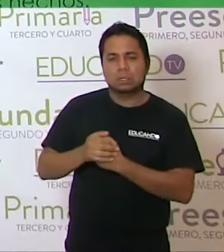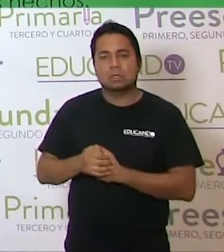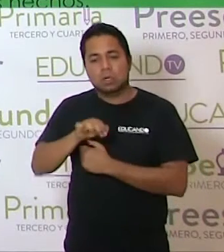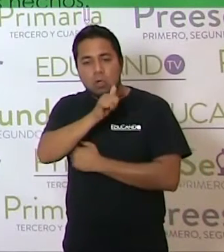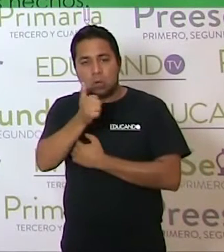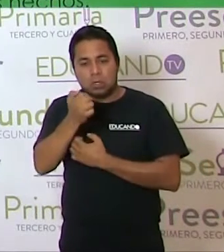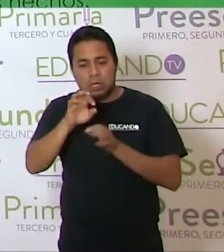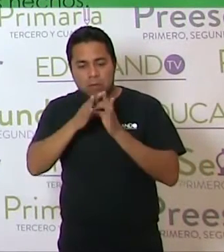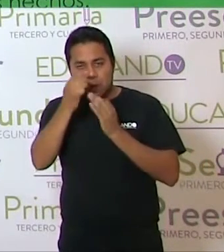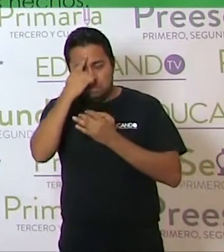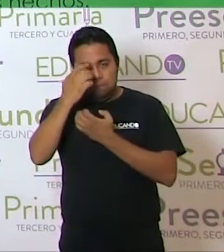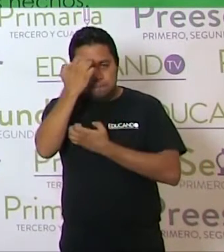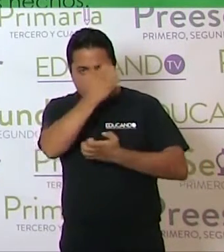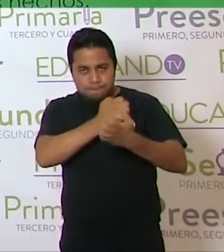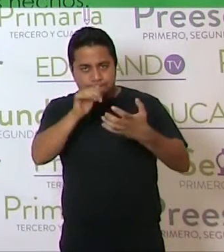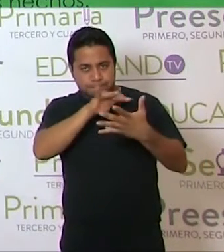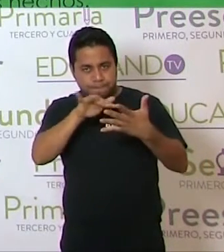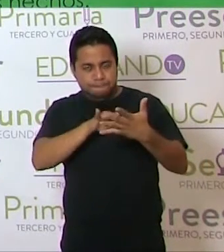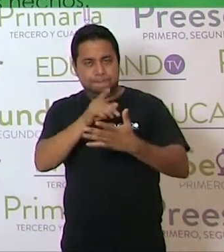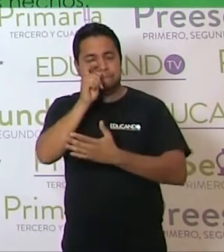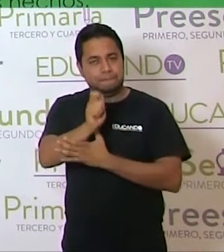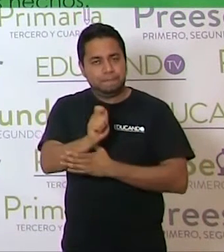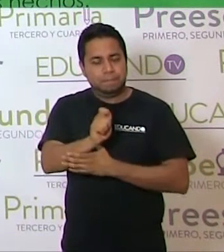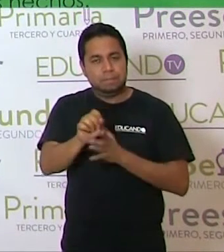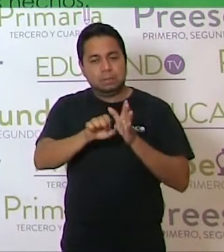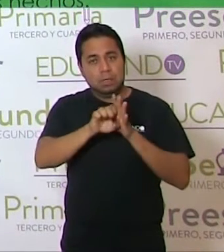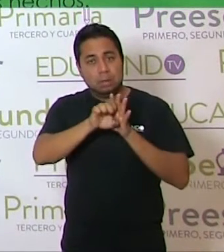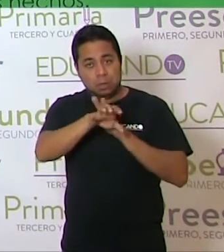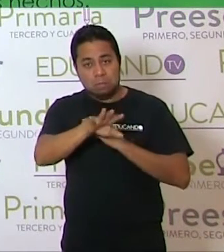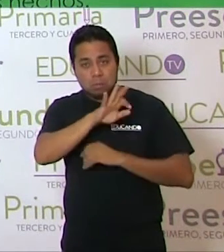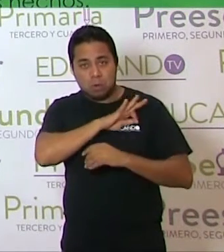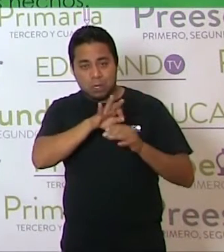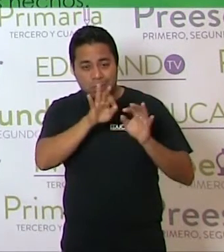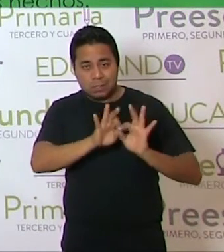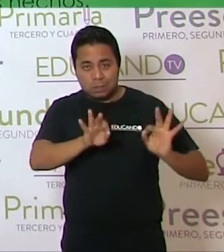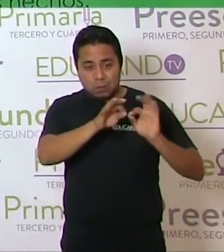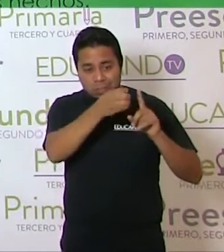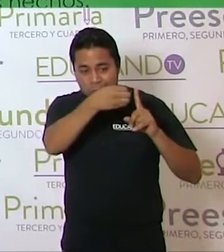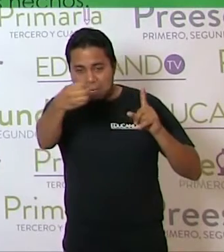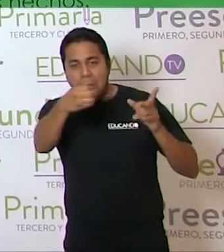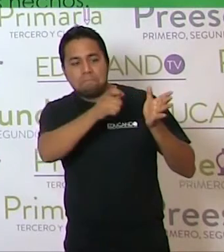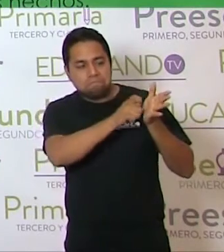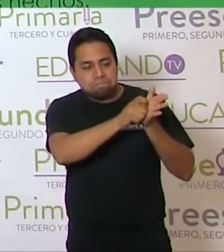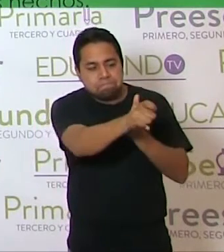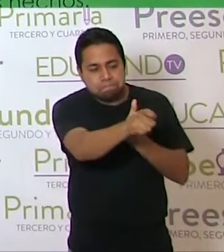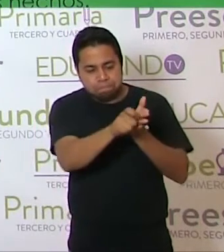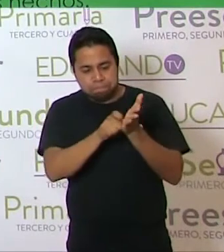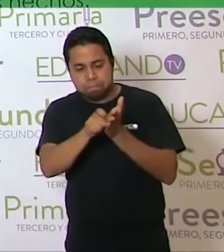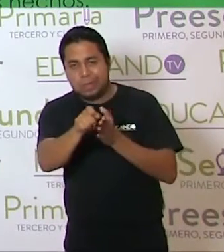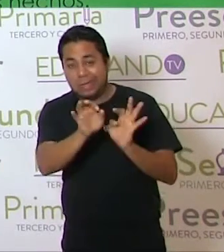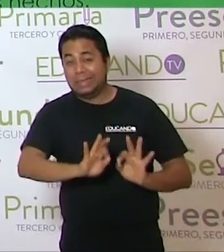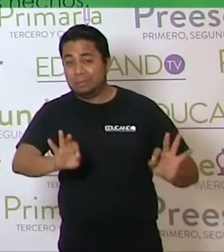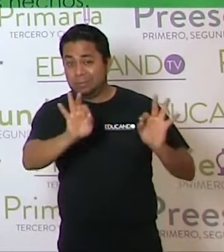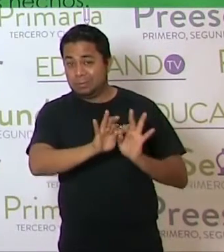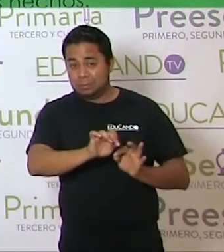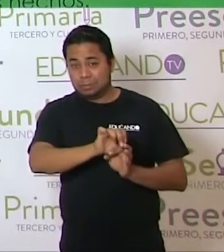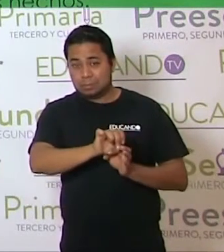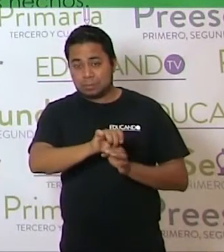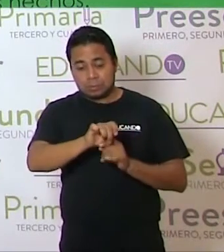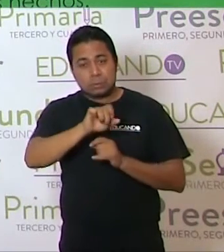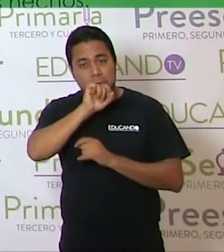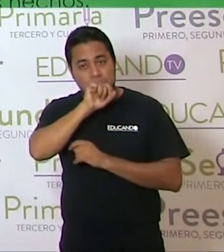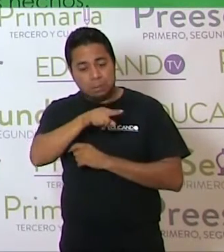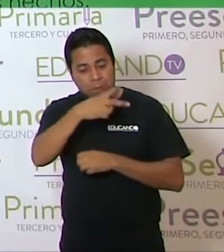de analizar un texto es subrayar las ideas principales del texto y luego las ideas